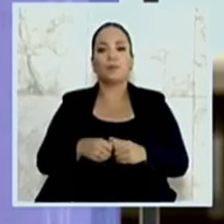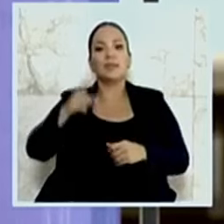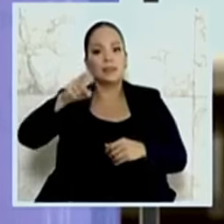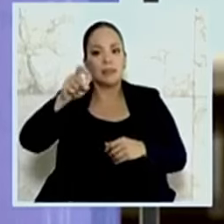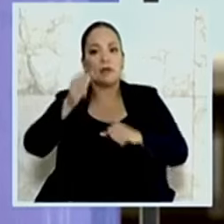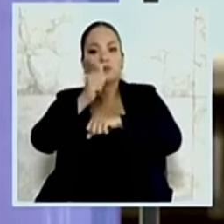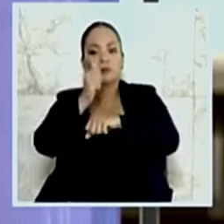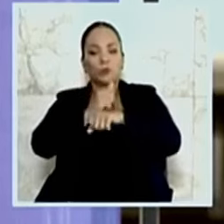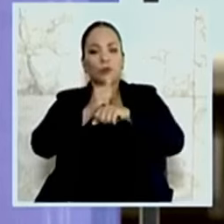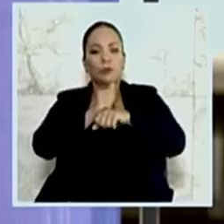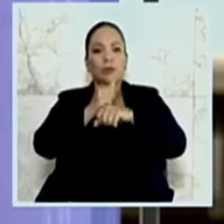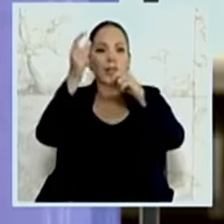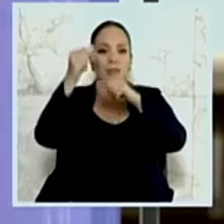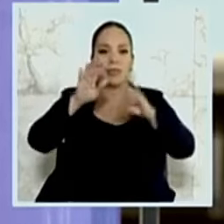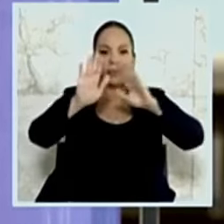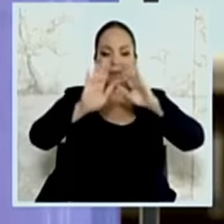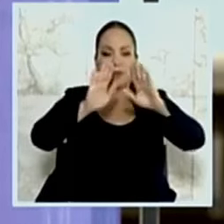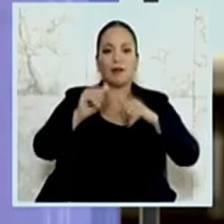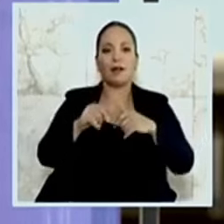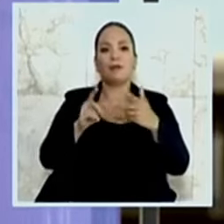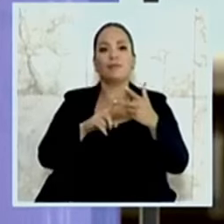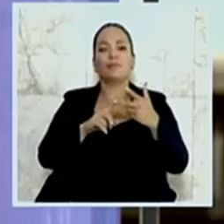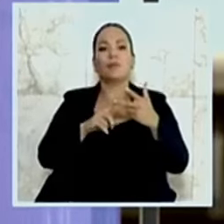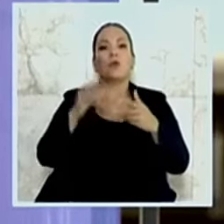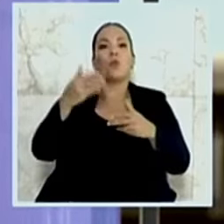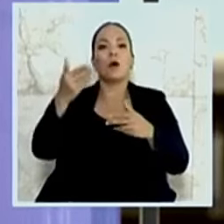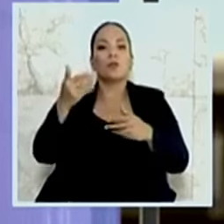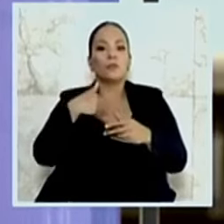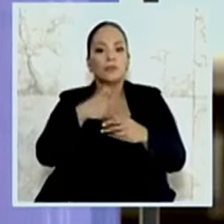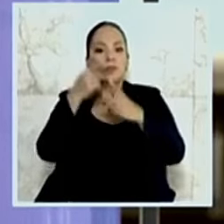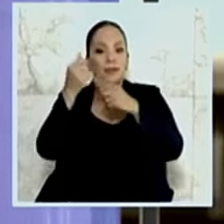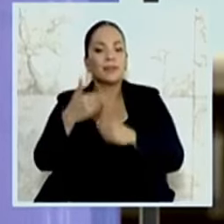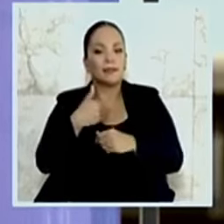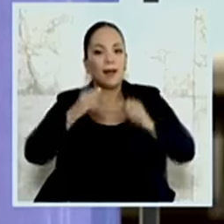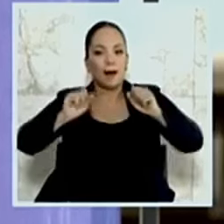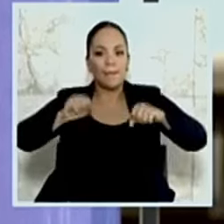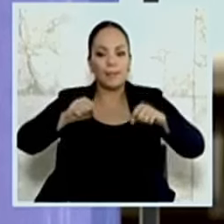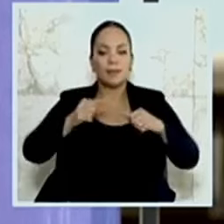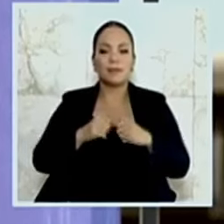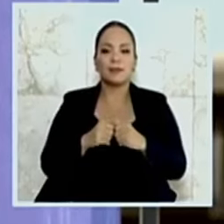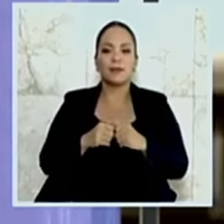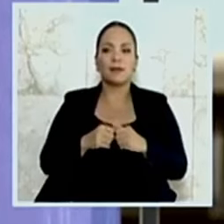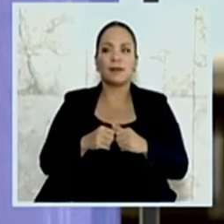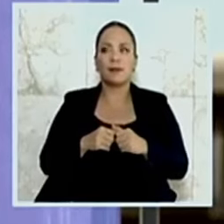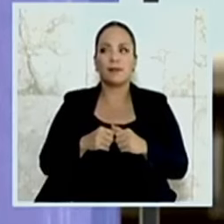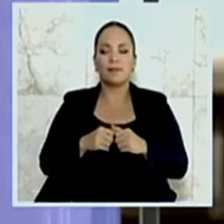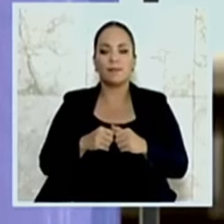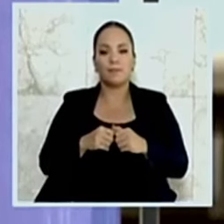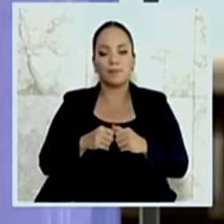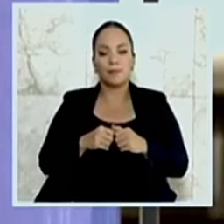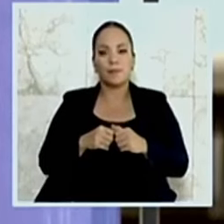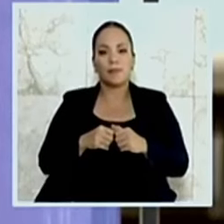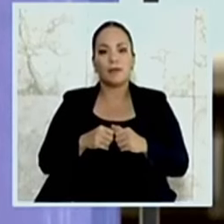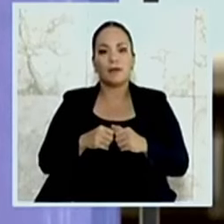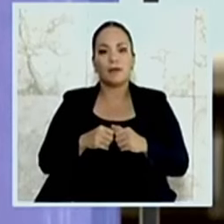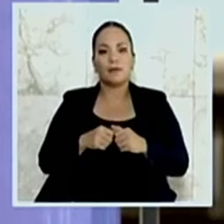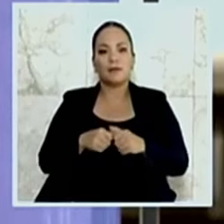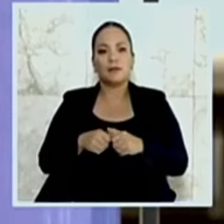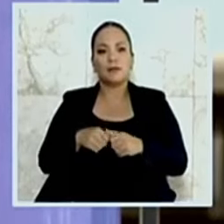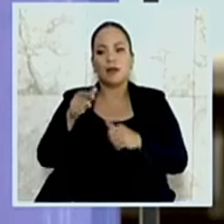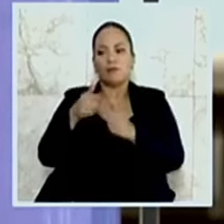cuando hayamos arreglado la calidad del gasto público, cuando estemos quitando, cuando Hacienda Digital esté,